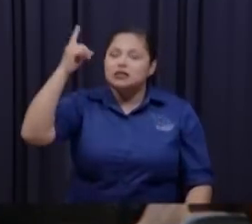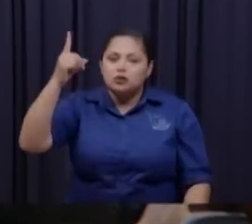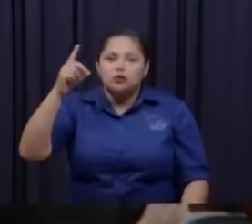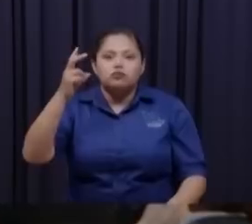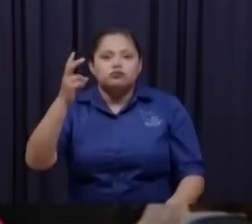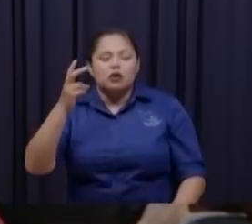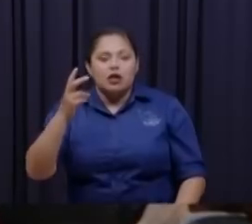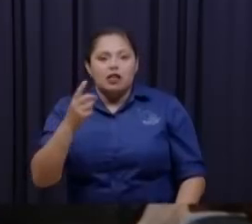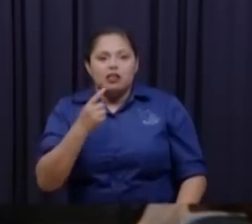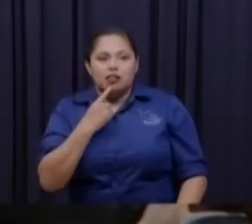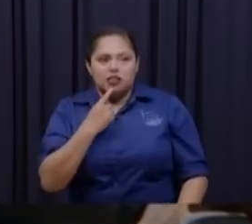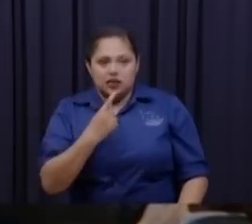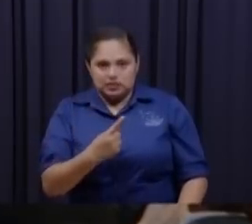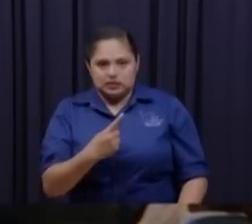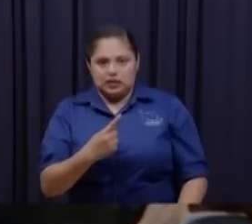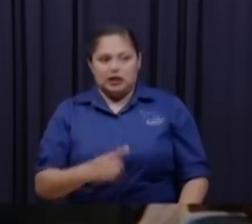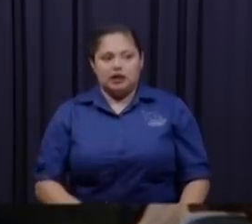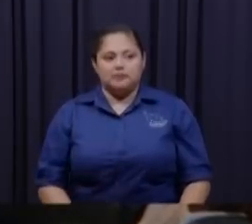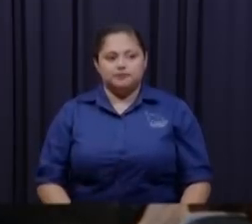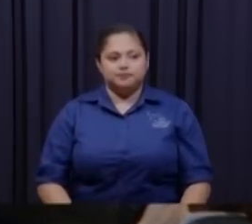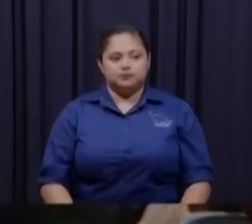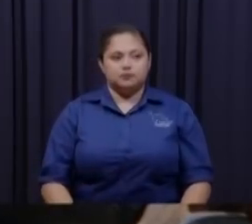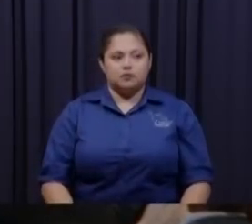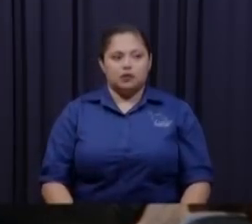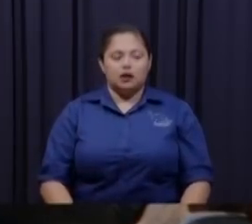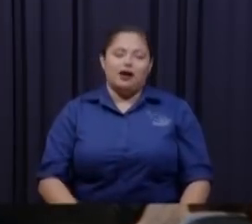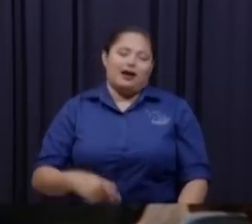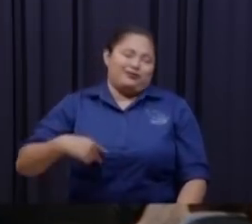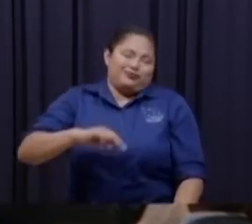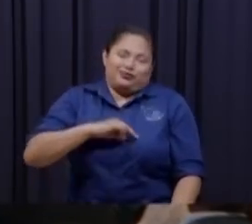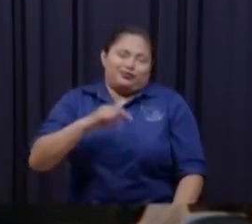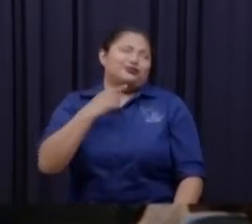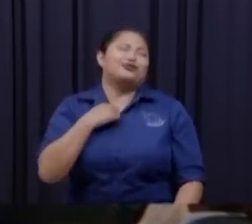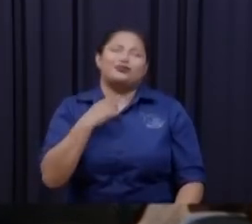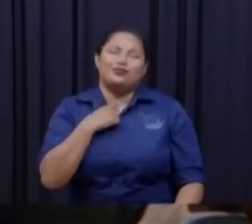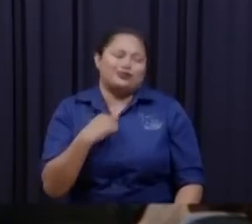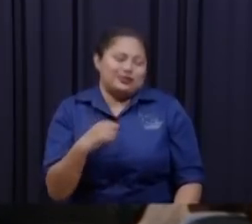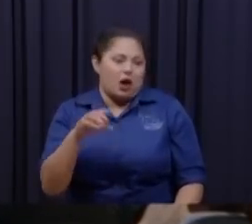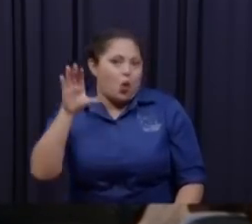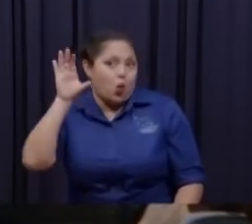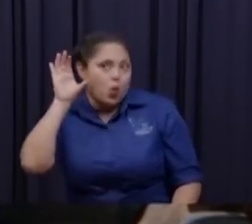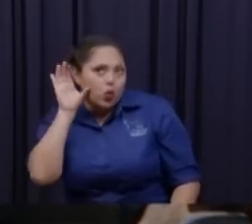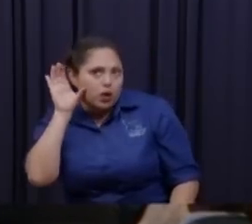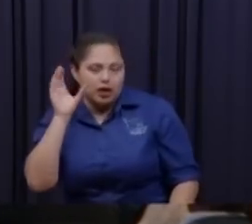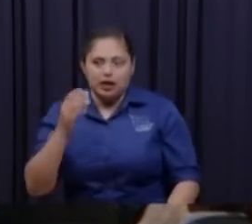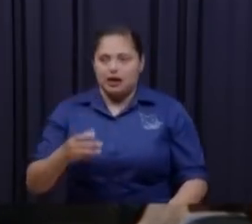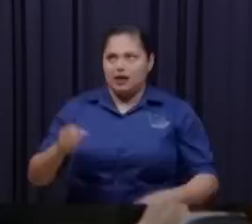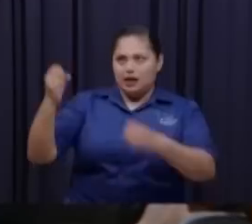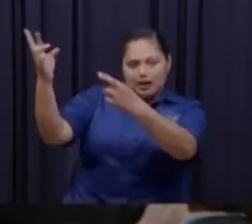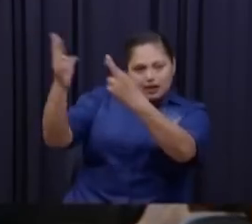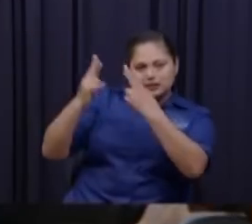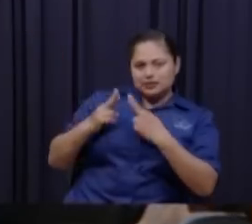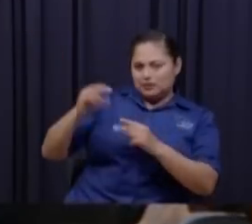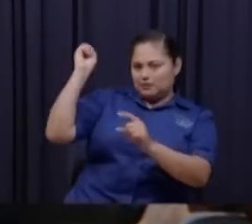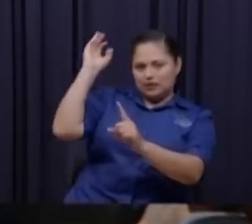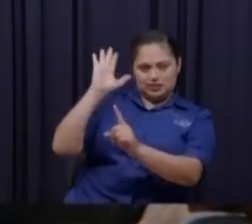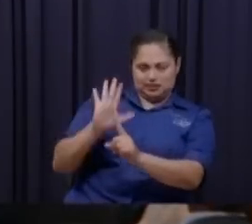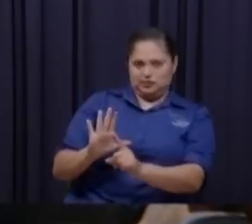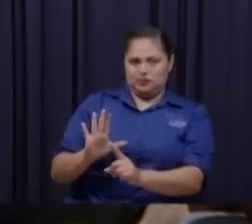a nosotros nos gusta y nos agrada, pues, oír solo las bendiciones. Y este día ha sido sumergirnos en